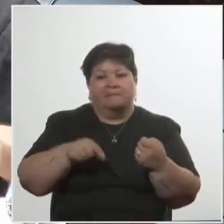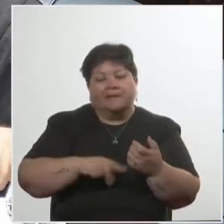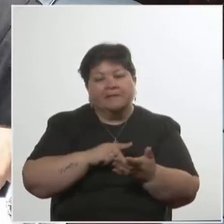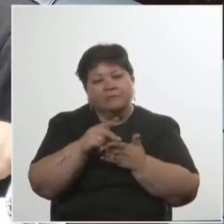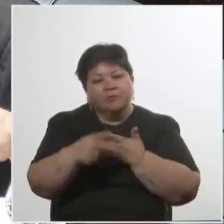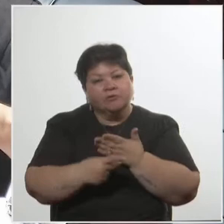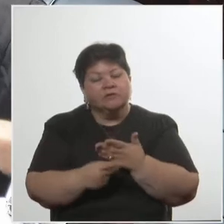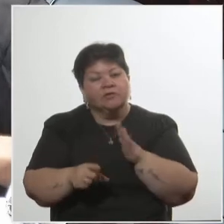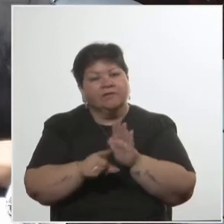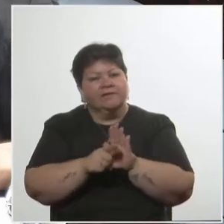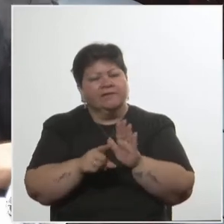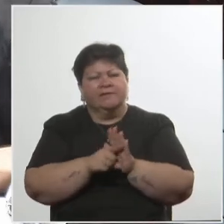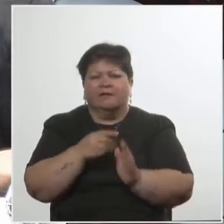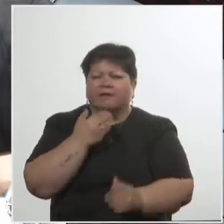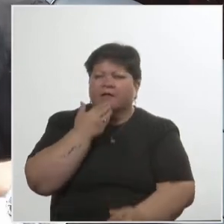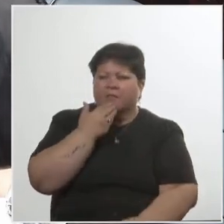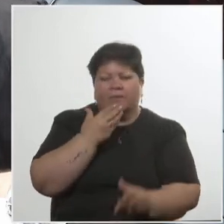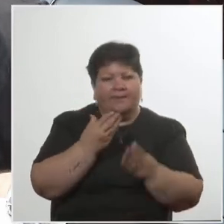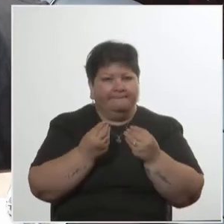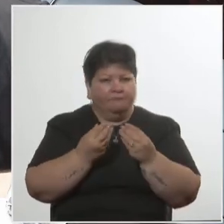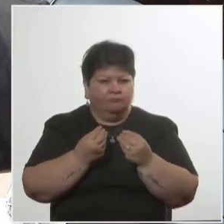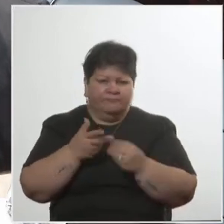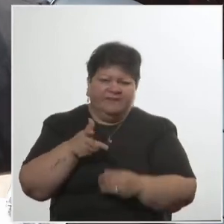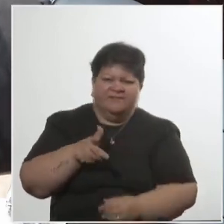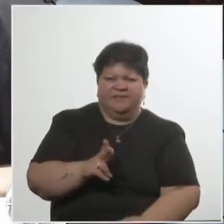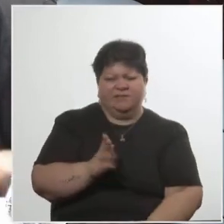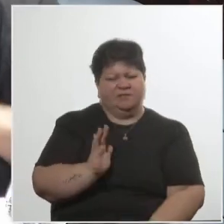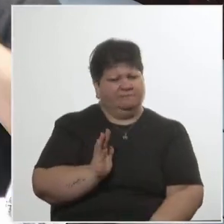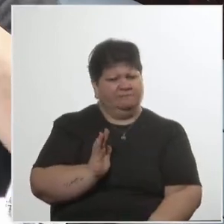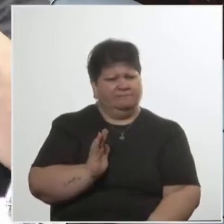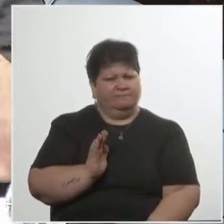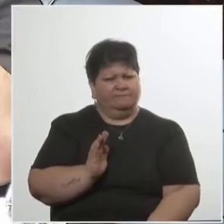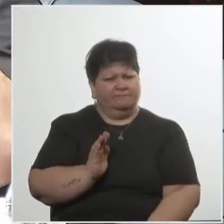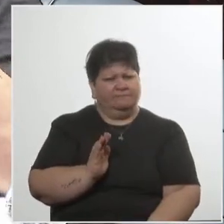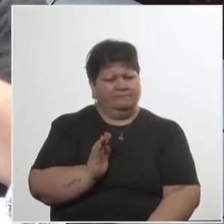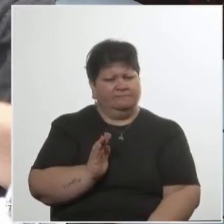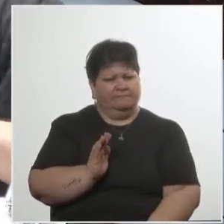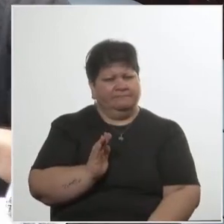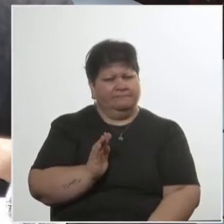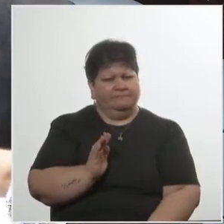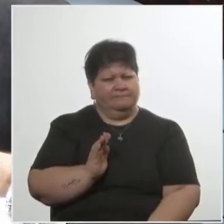que nos generan un montón de dudas primero la fecha no genera dudas